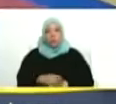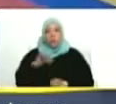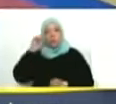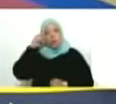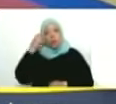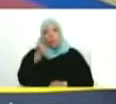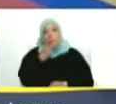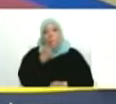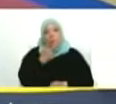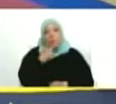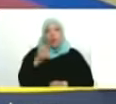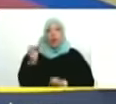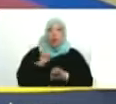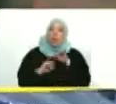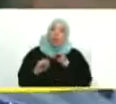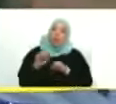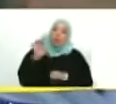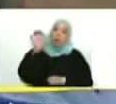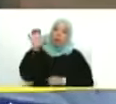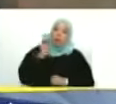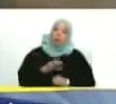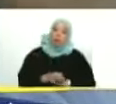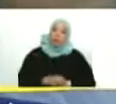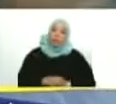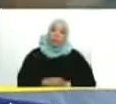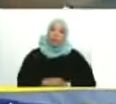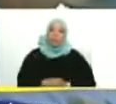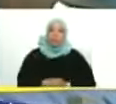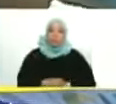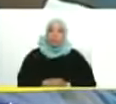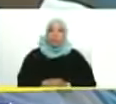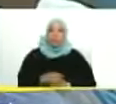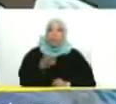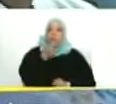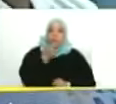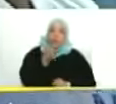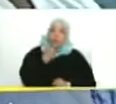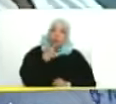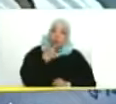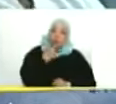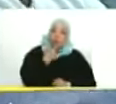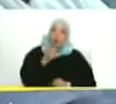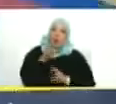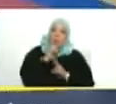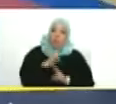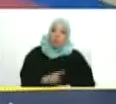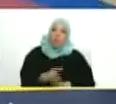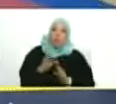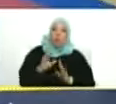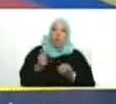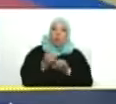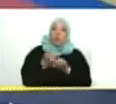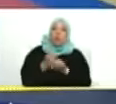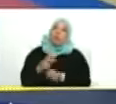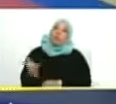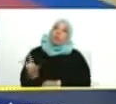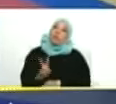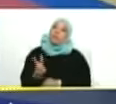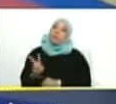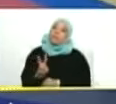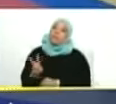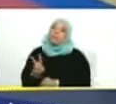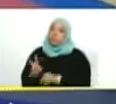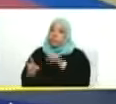Recuerden lo hermoso que es defender a la patria. Y lo hermoso que es responder a la raíz venezolana.